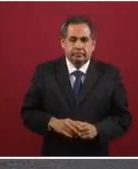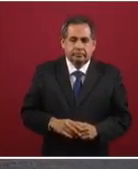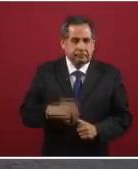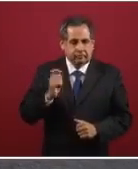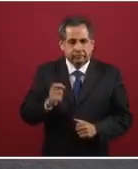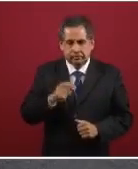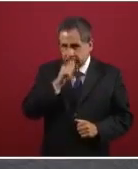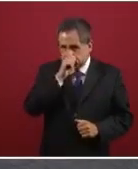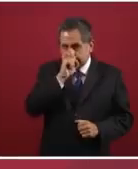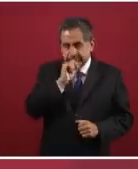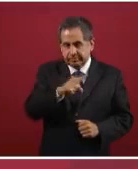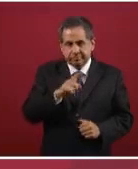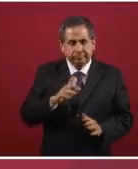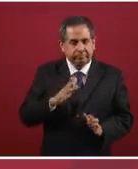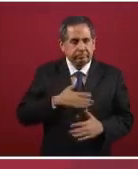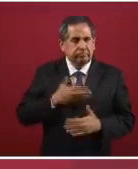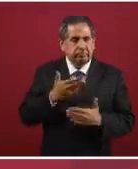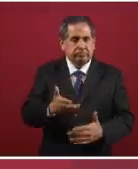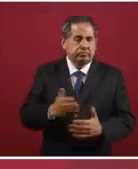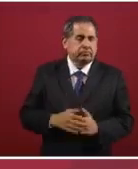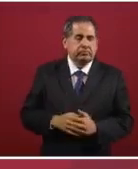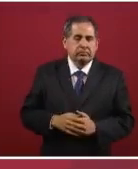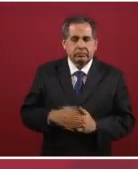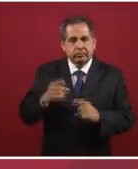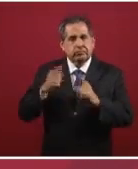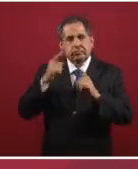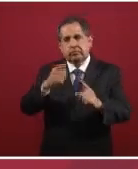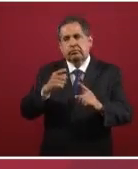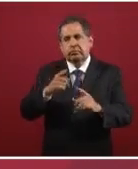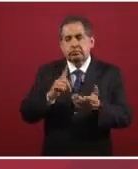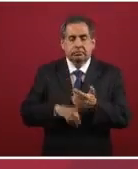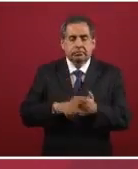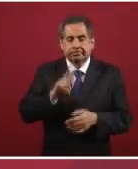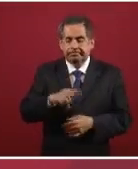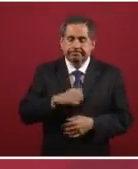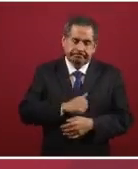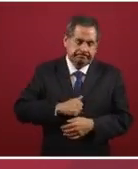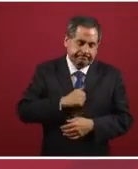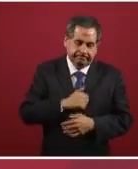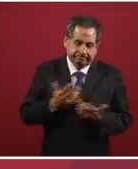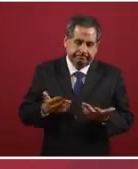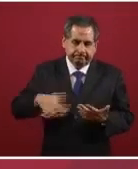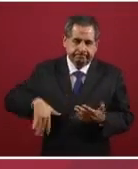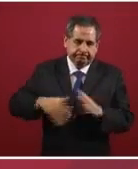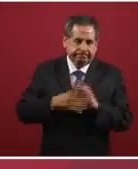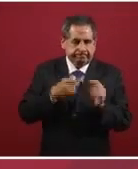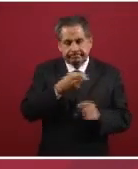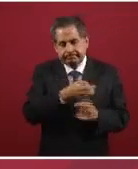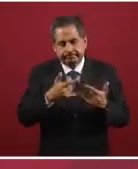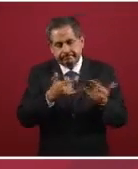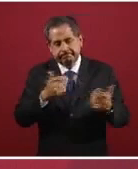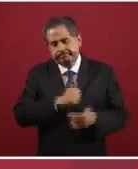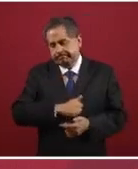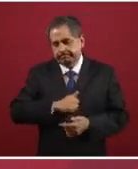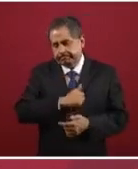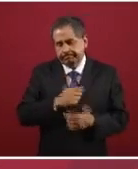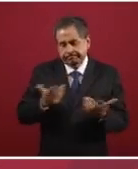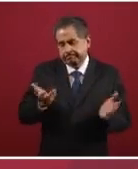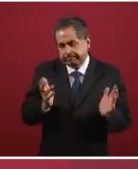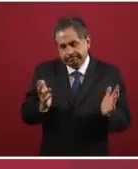Ese es nuestro propósito. Y es muy lamentable todo esto. O sea, no es